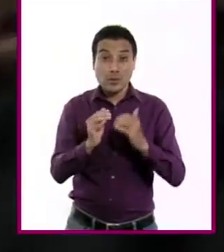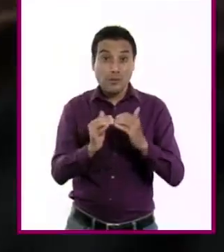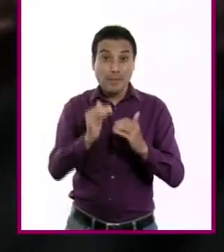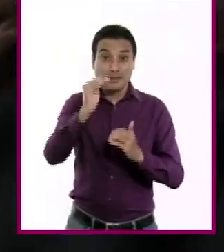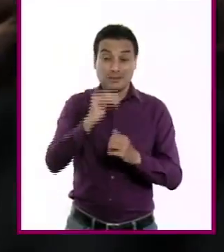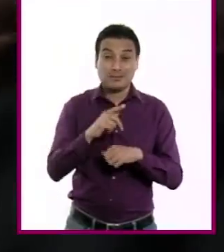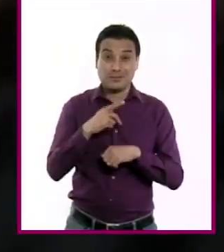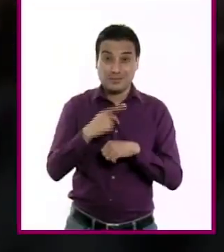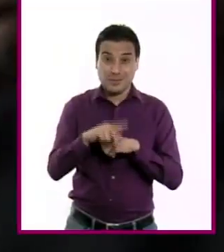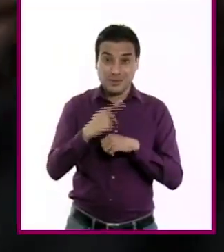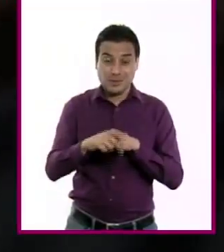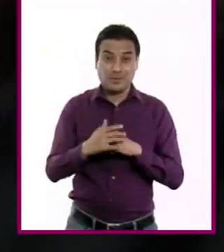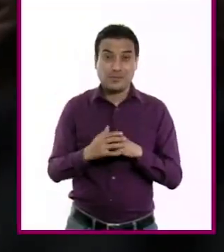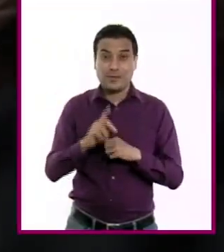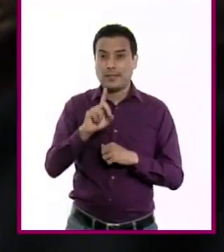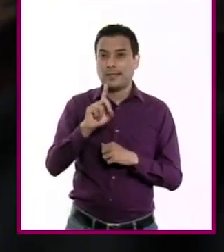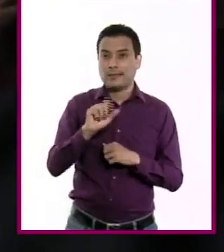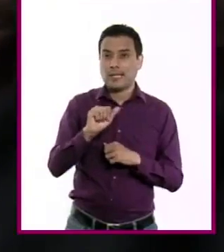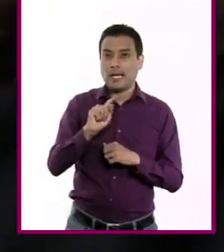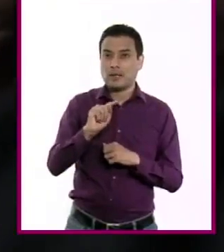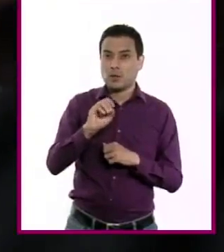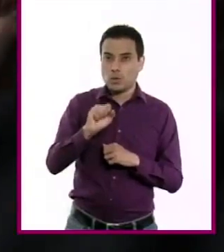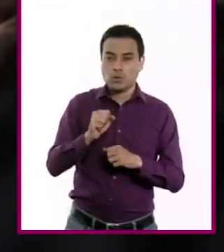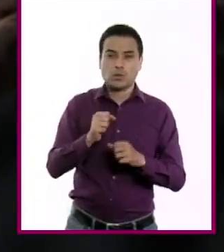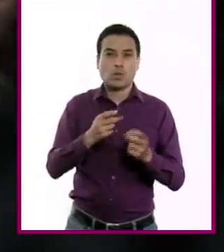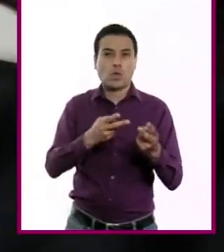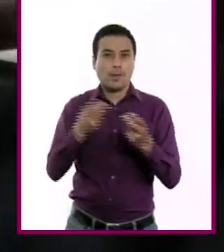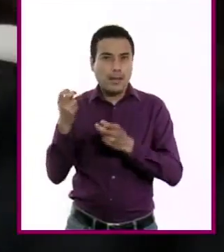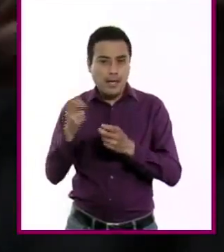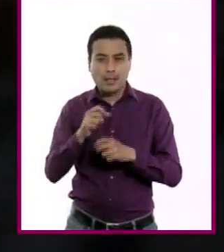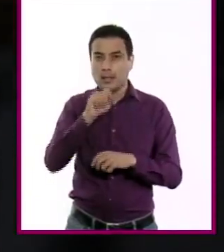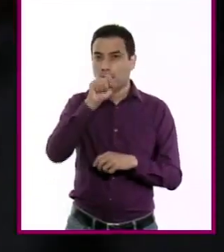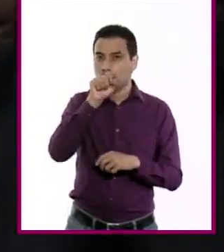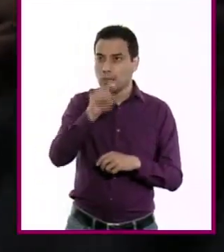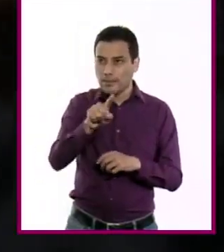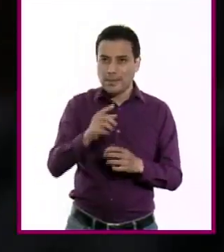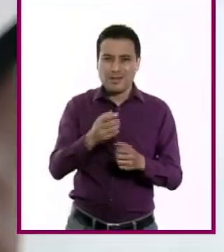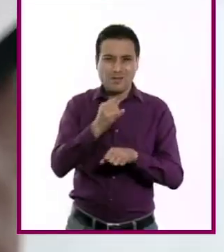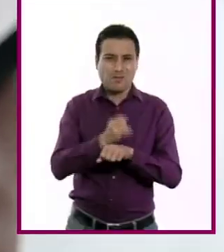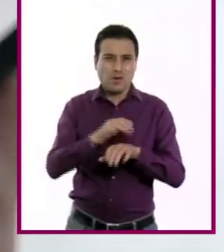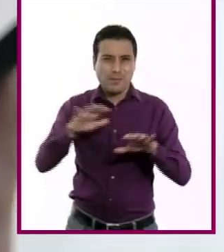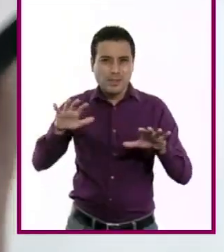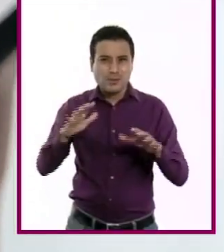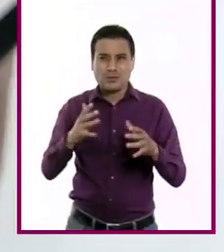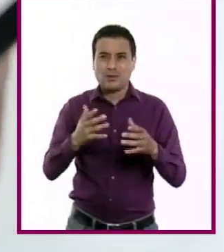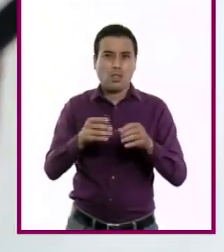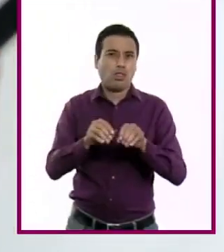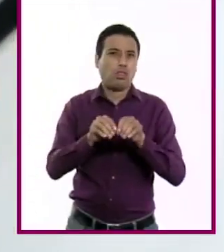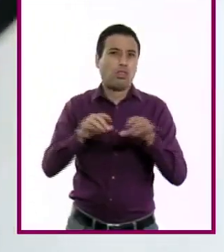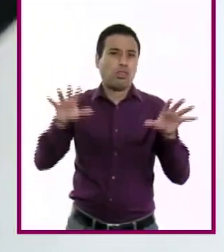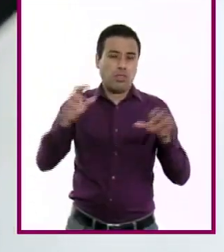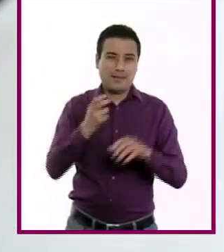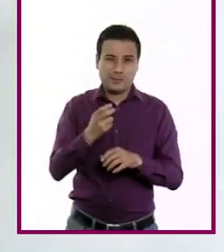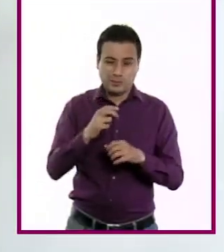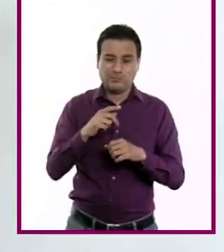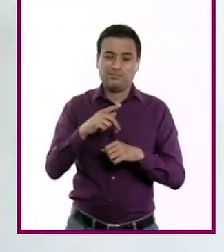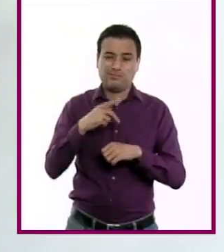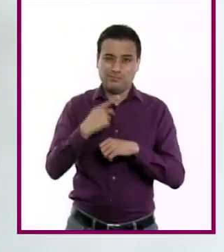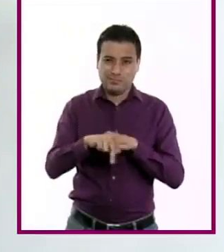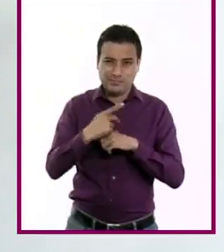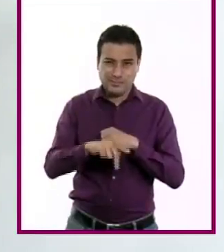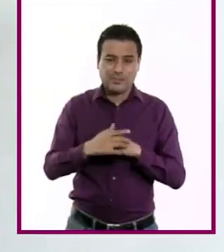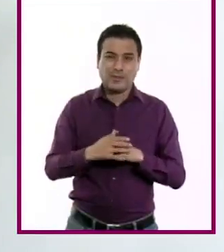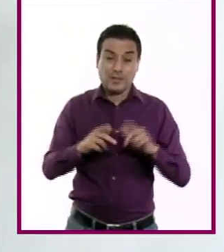75%. La pérdida de datos y la filtración de información son los riesgos que más preocupa a los internautas, organizaciones